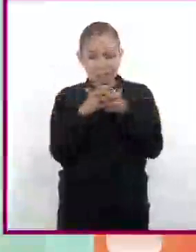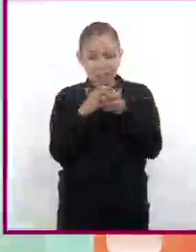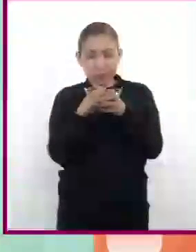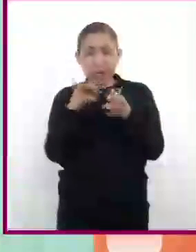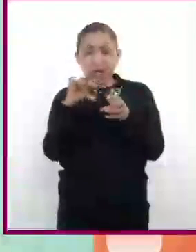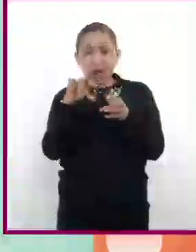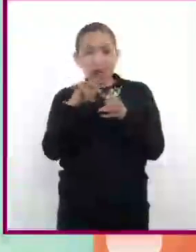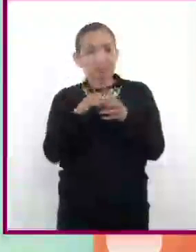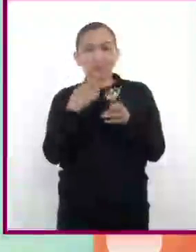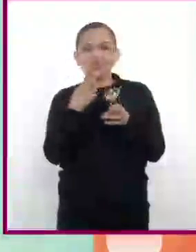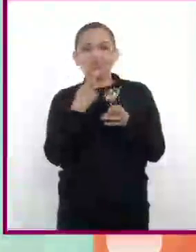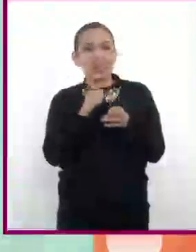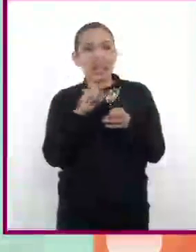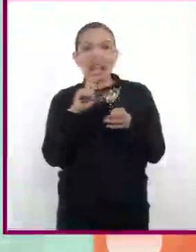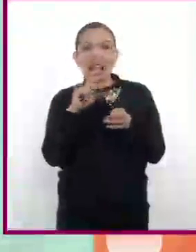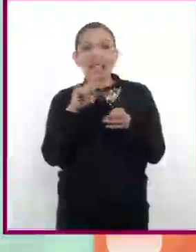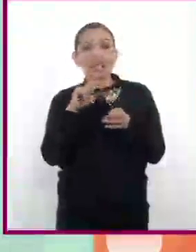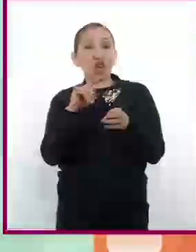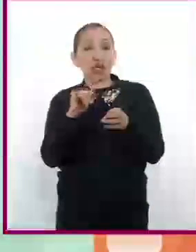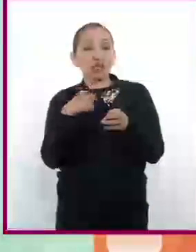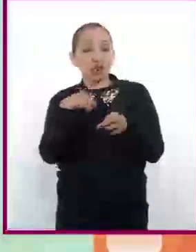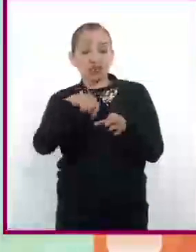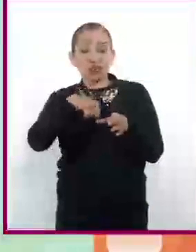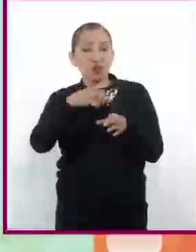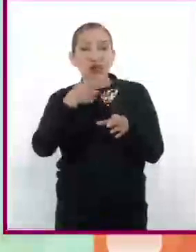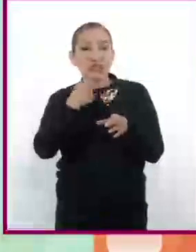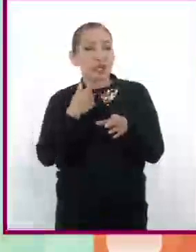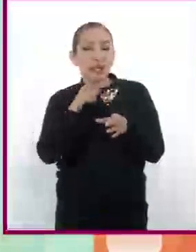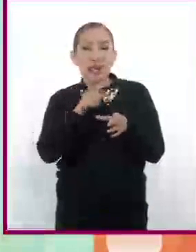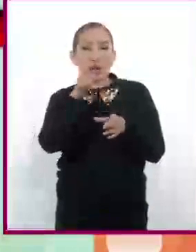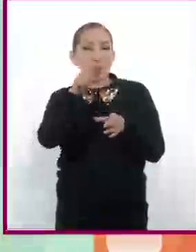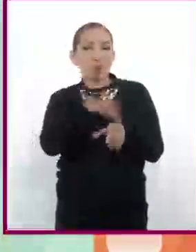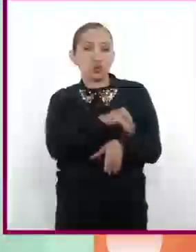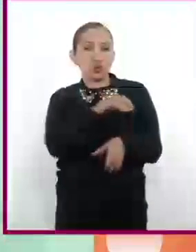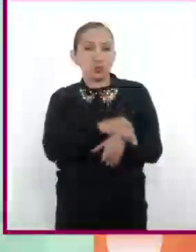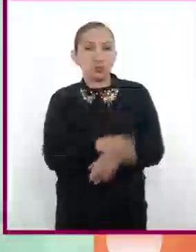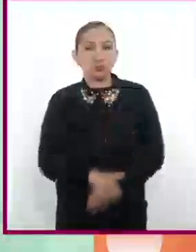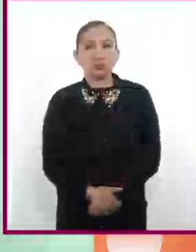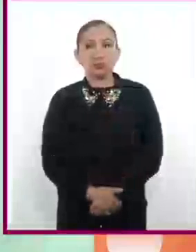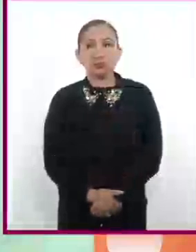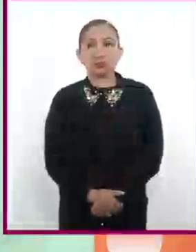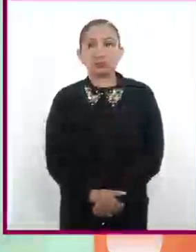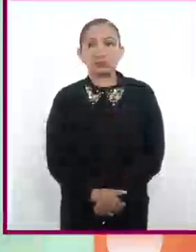se considera no electrolito y la disolución no conduce la corriente eléctrica.